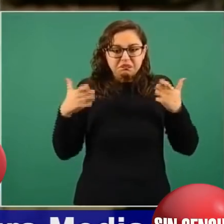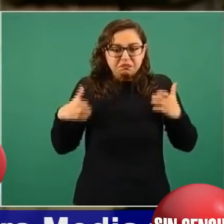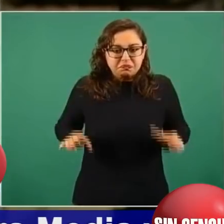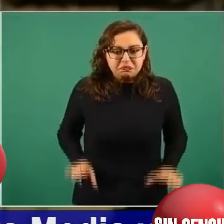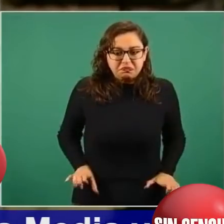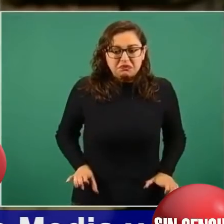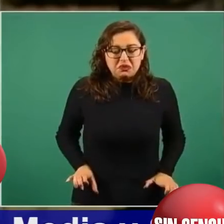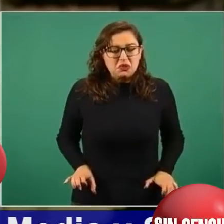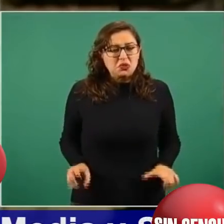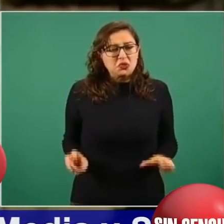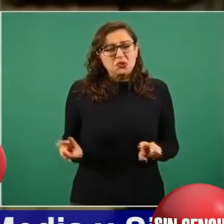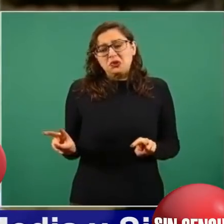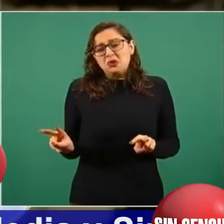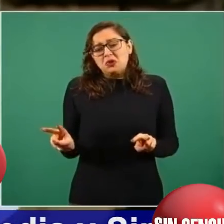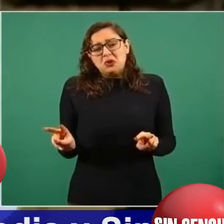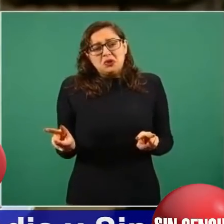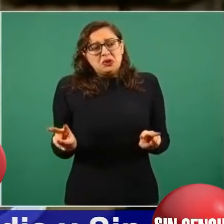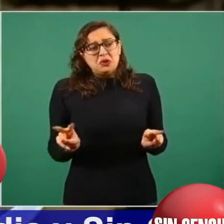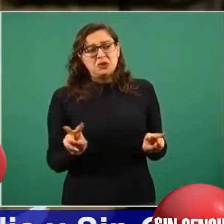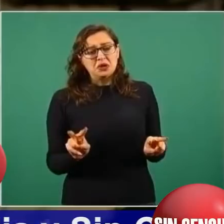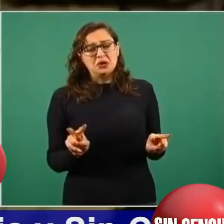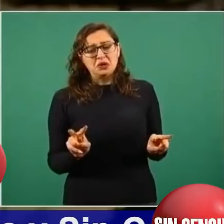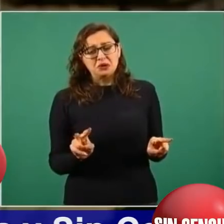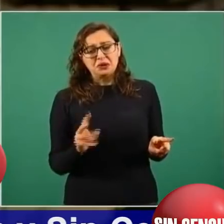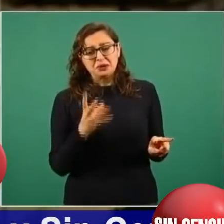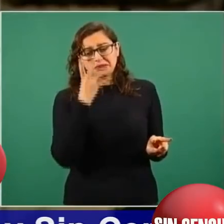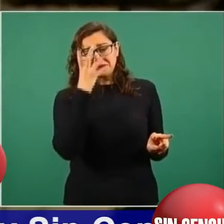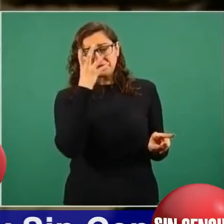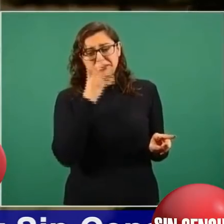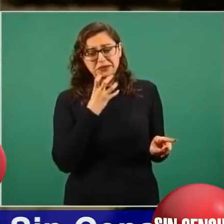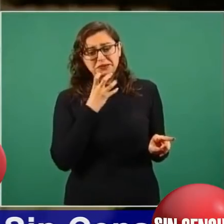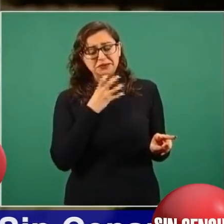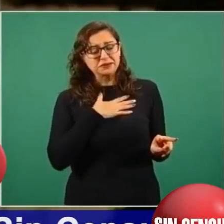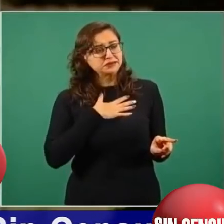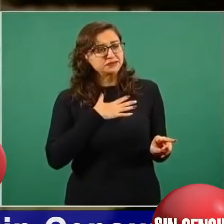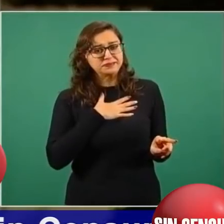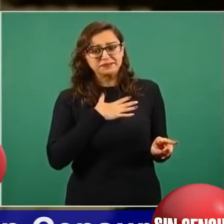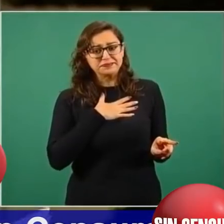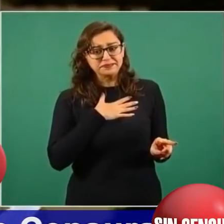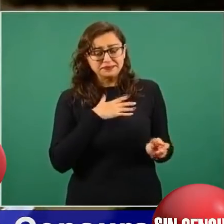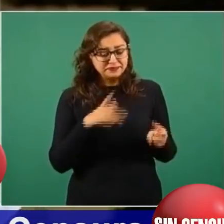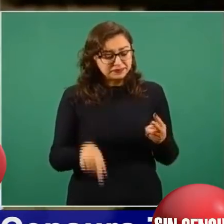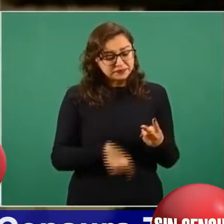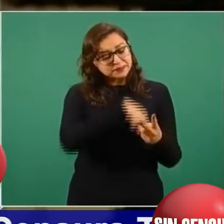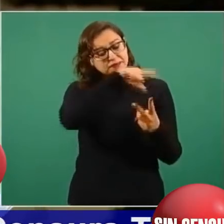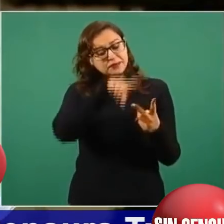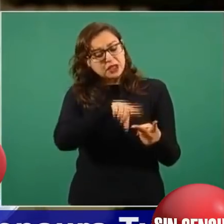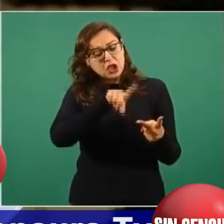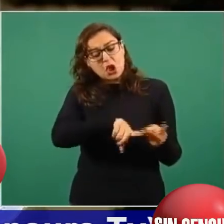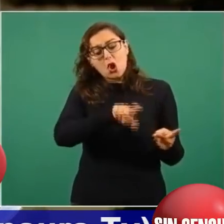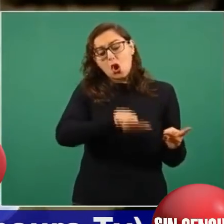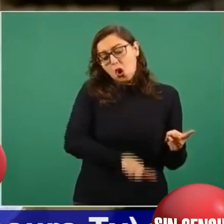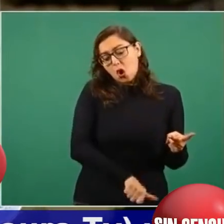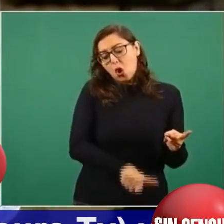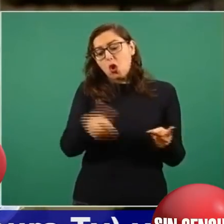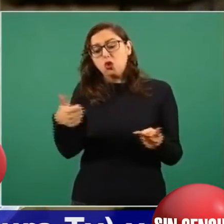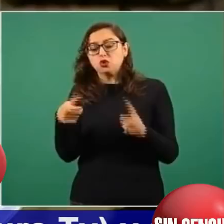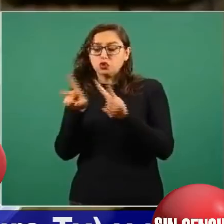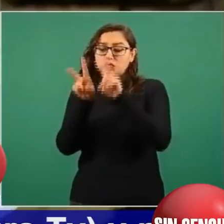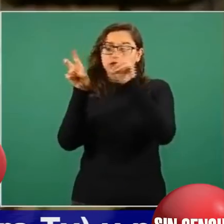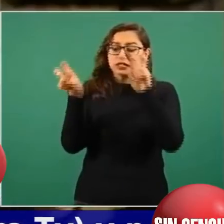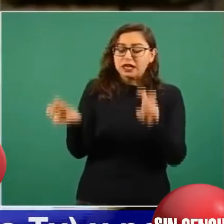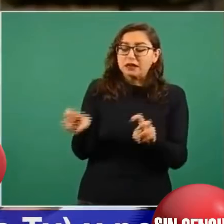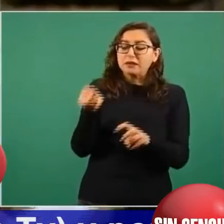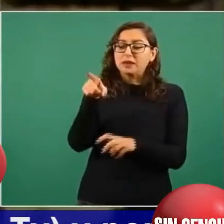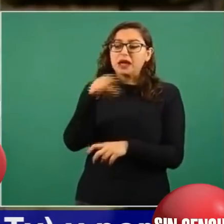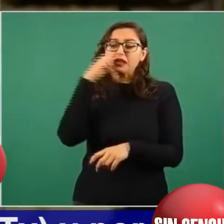Lo vemos tristemente que así es. Y otra cosa son las normales superiores que usted nos prometió